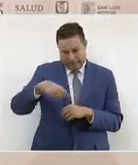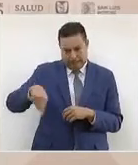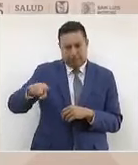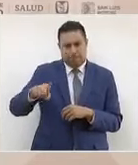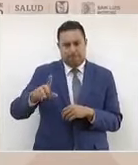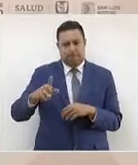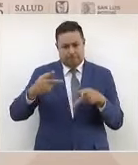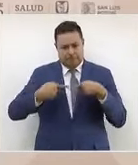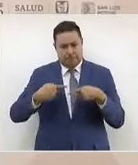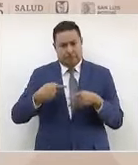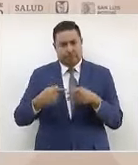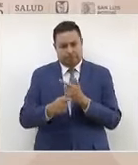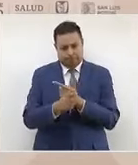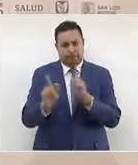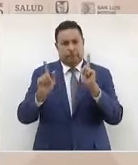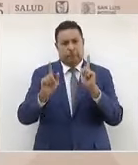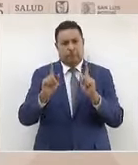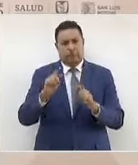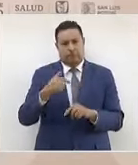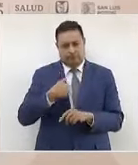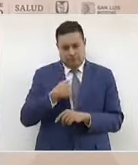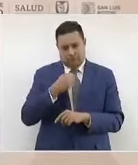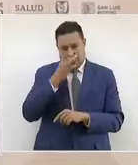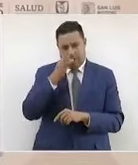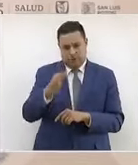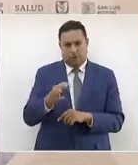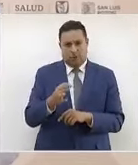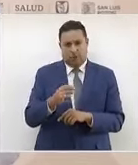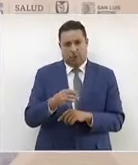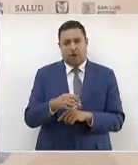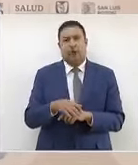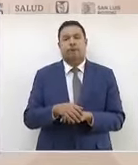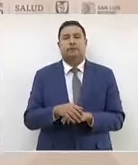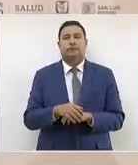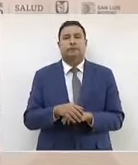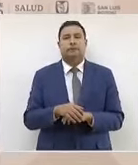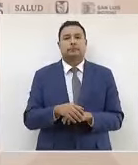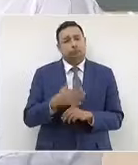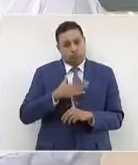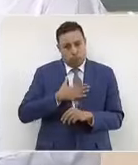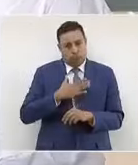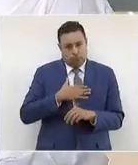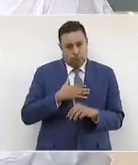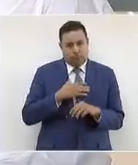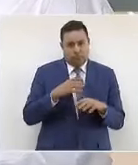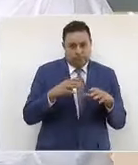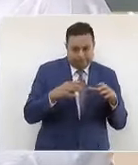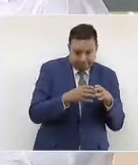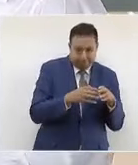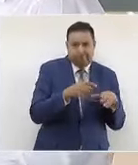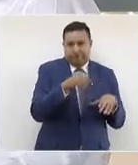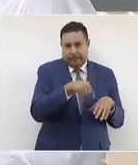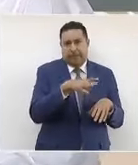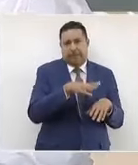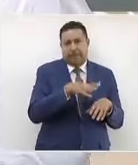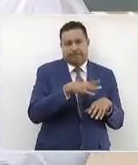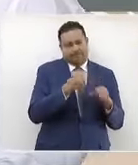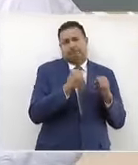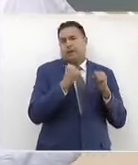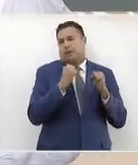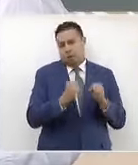desde luego les soy sincero, en el flanco izquierdo, es una garantía de